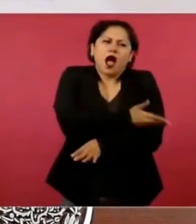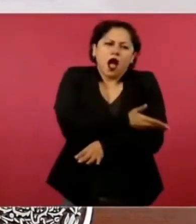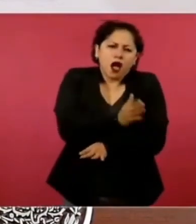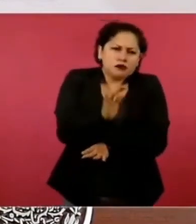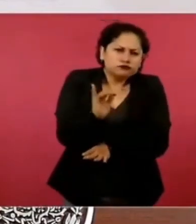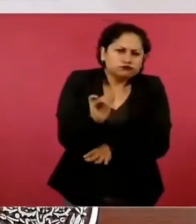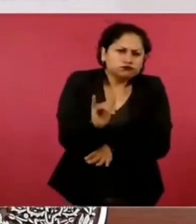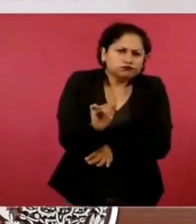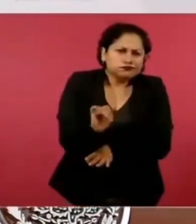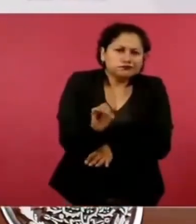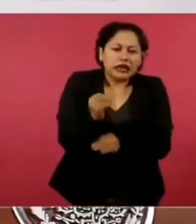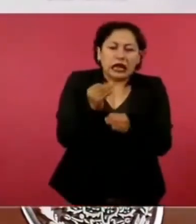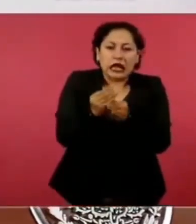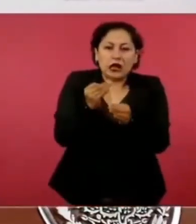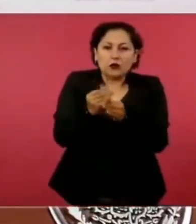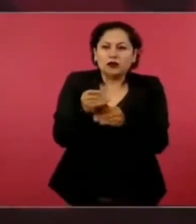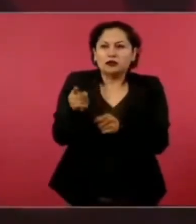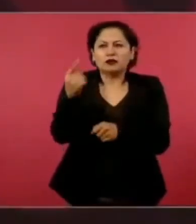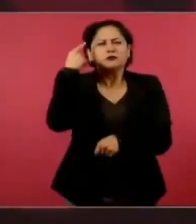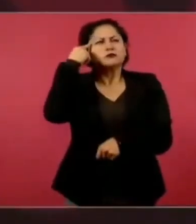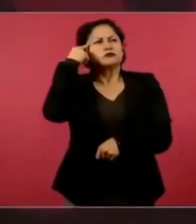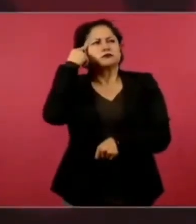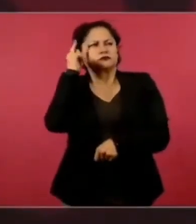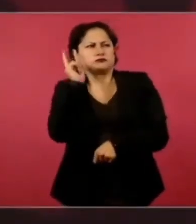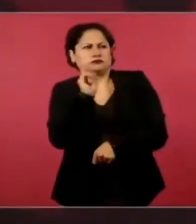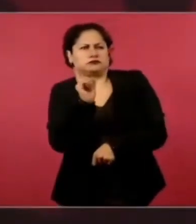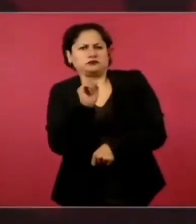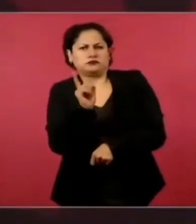Todo eso lo tenemos que celebrar.